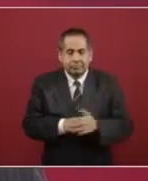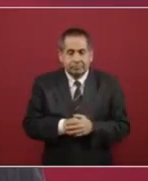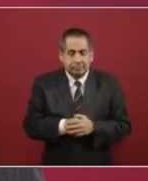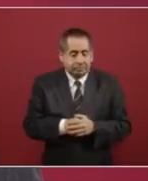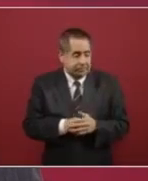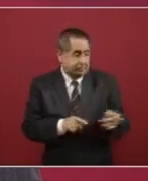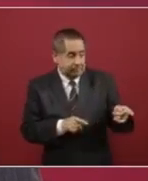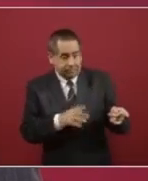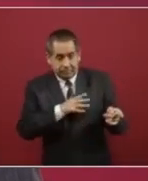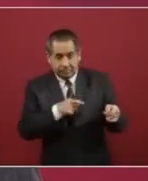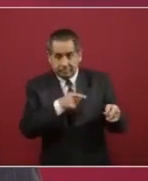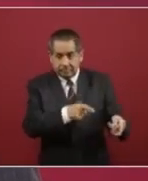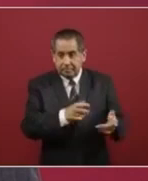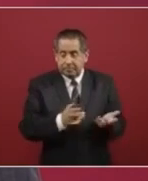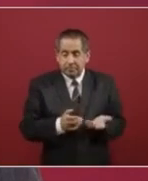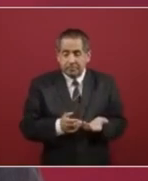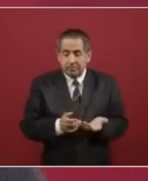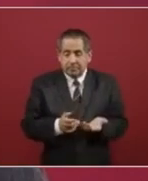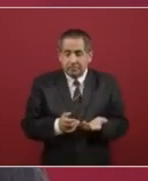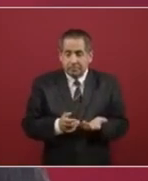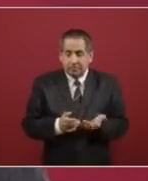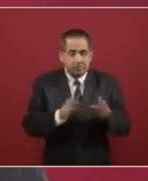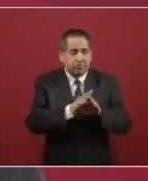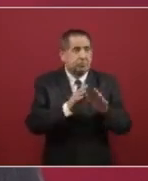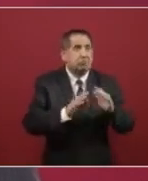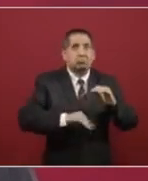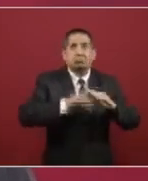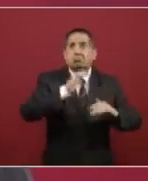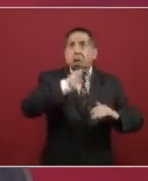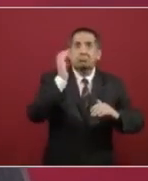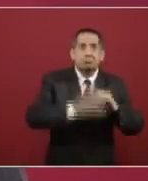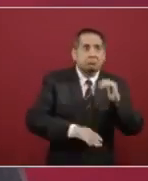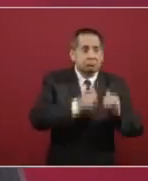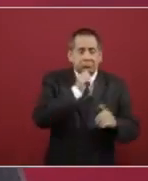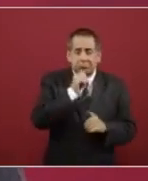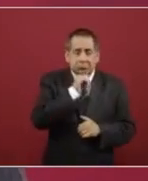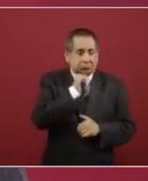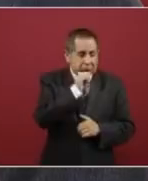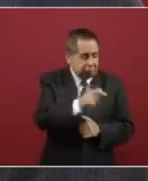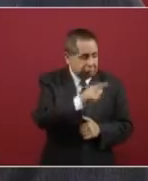están ahí, ¿sí?, con obras inconclusas